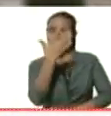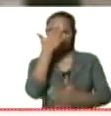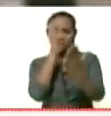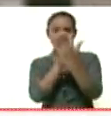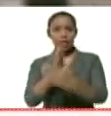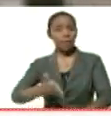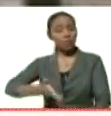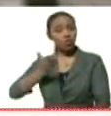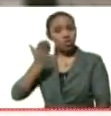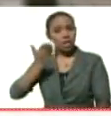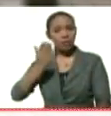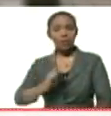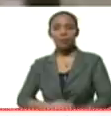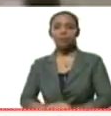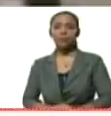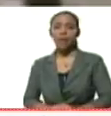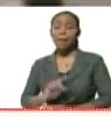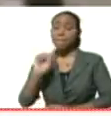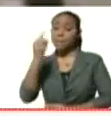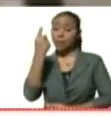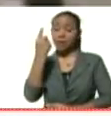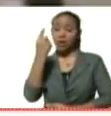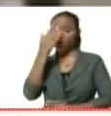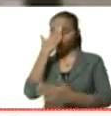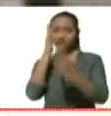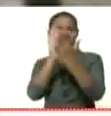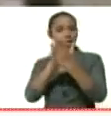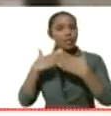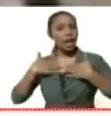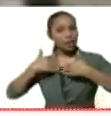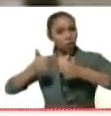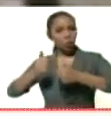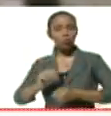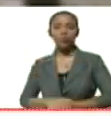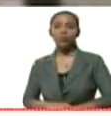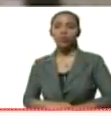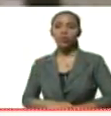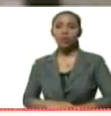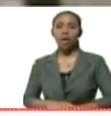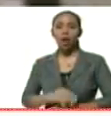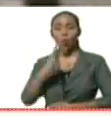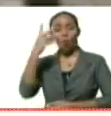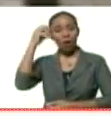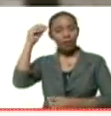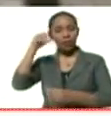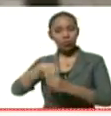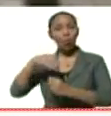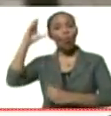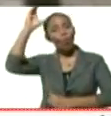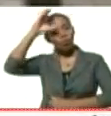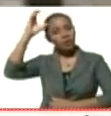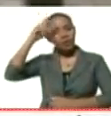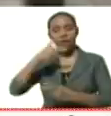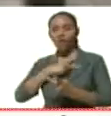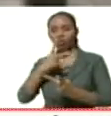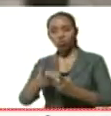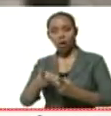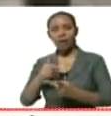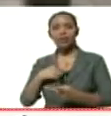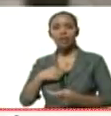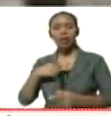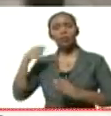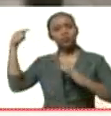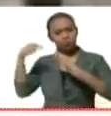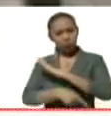priorizados. El primero de todos es el frente de la salud. La cuarentena consciente, voluntaria,